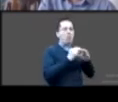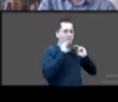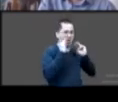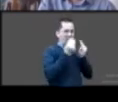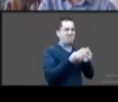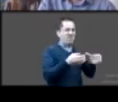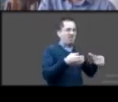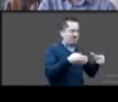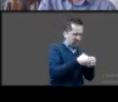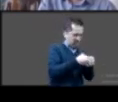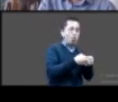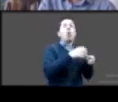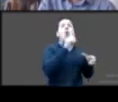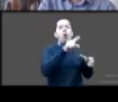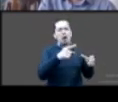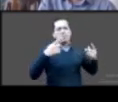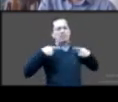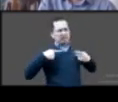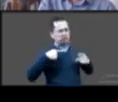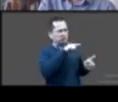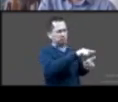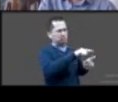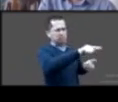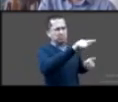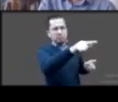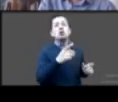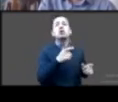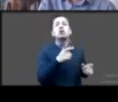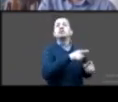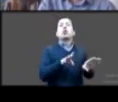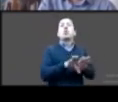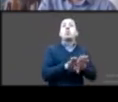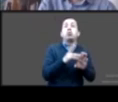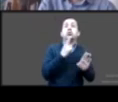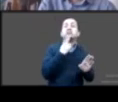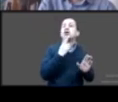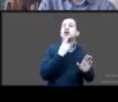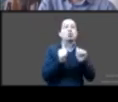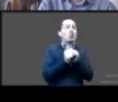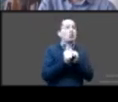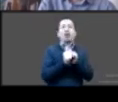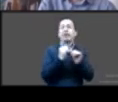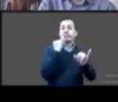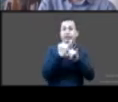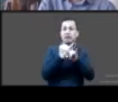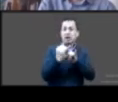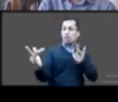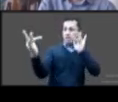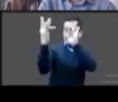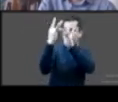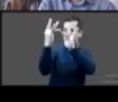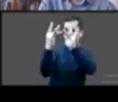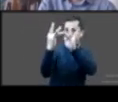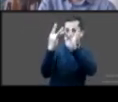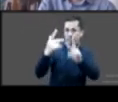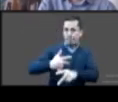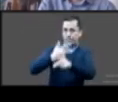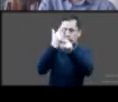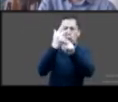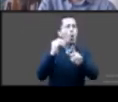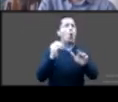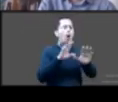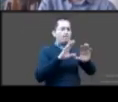operan tanto de manera offline como de manera online y en este sentido se involucran en crímenes tradicionales,